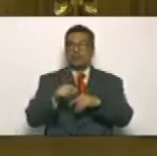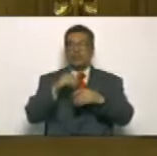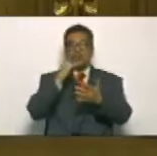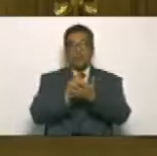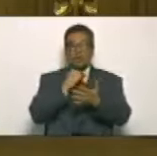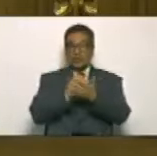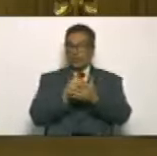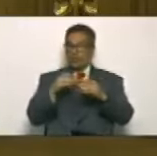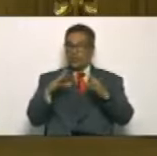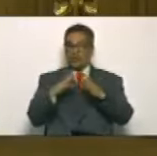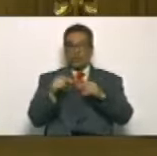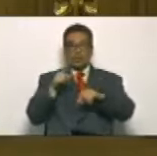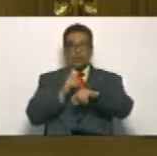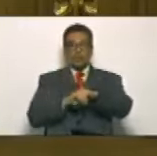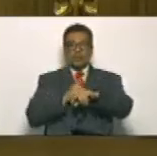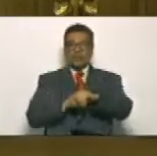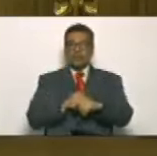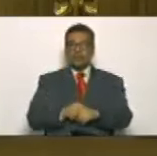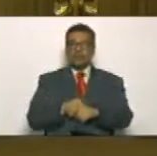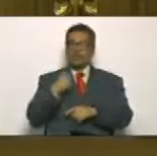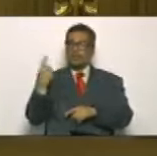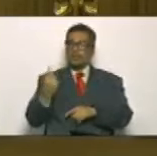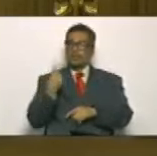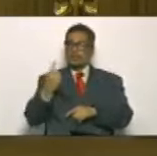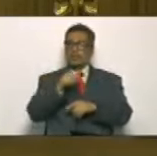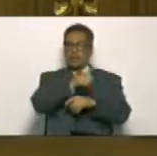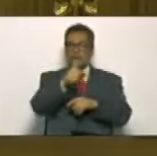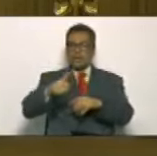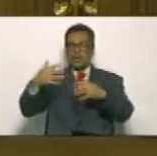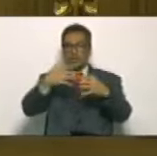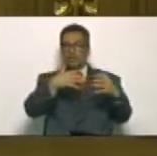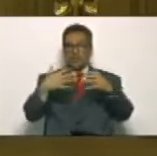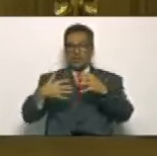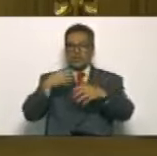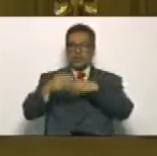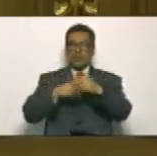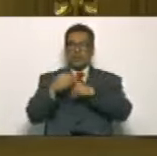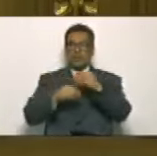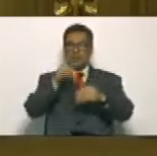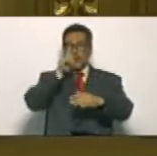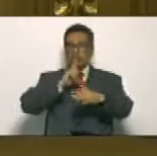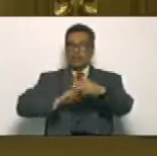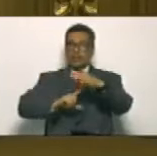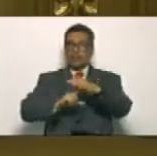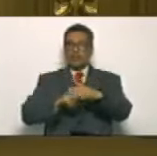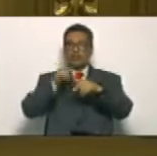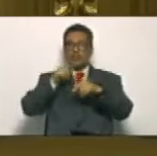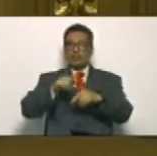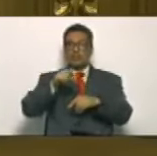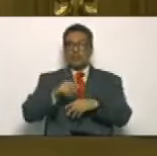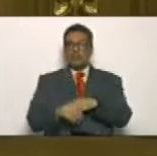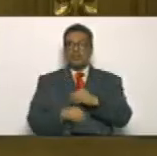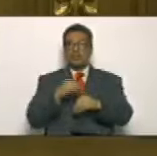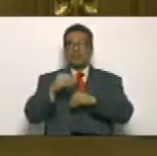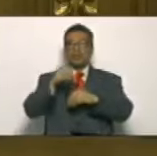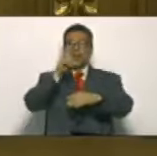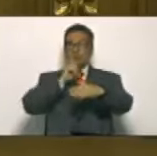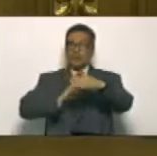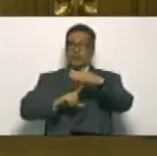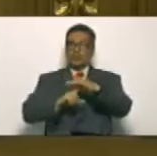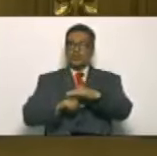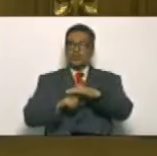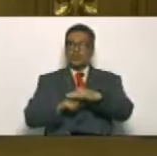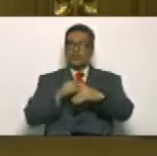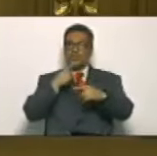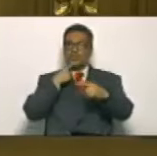probada en todo momento. No solo en cada batalla que se le daba, la lealtad desde el ser y la lealtad desde